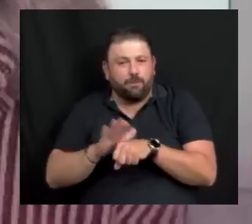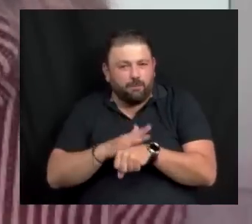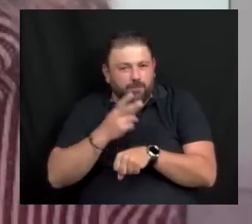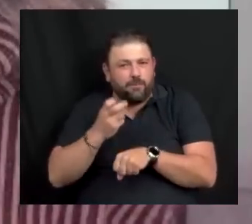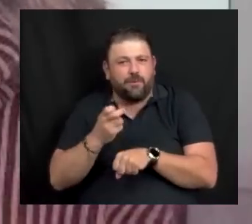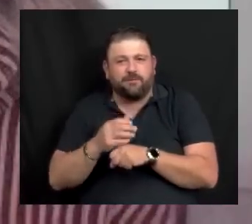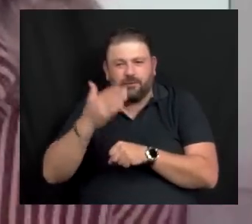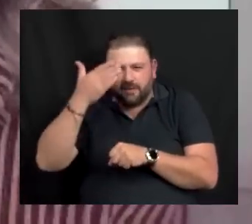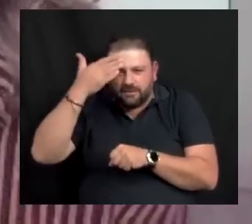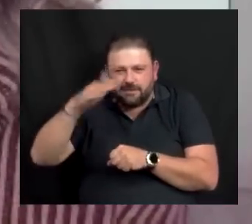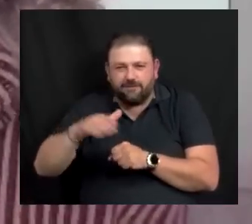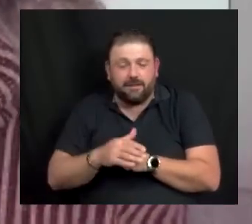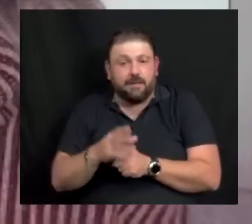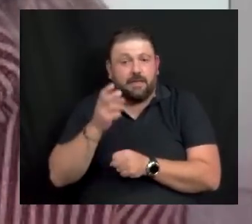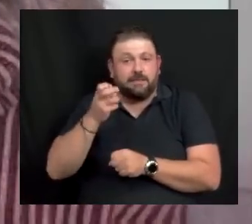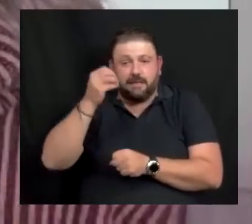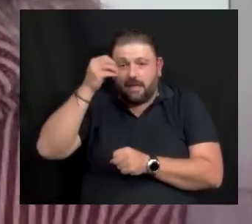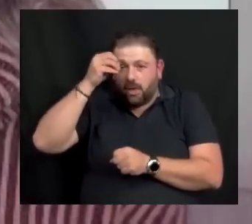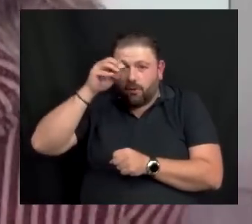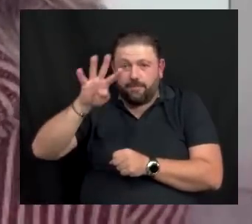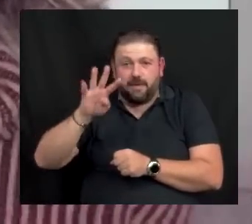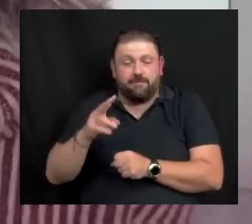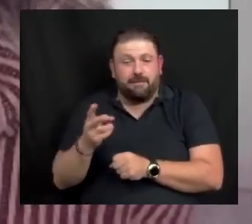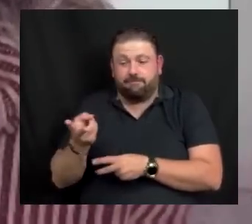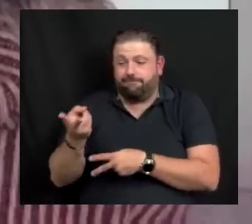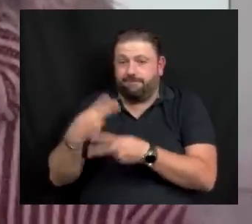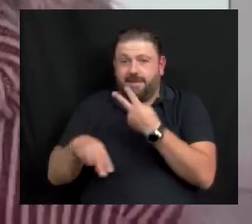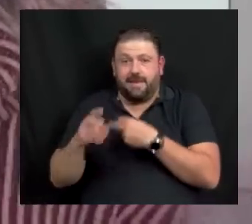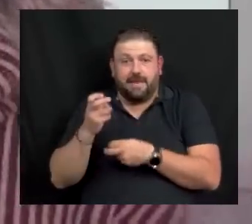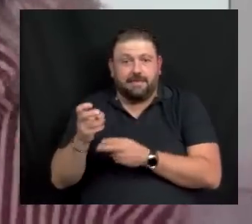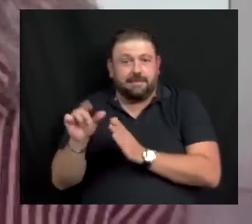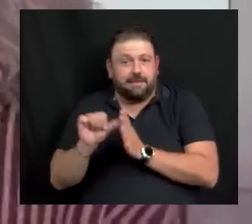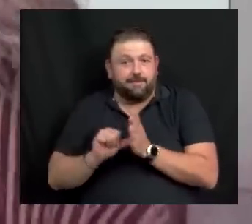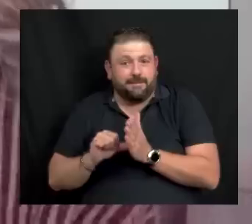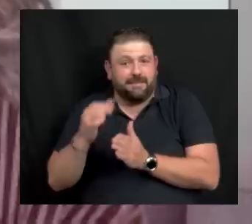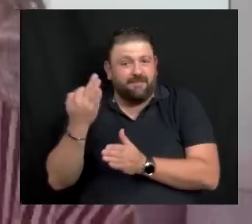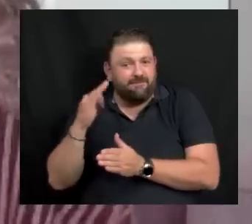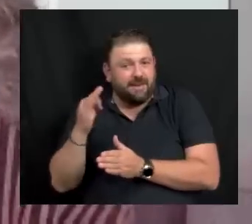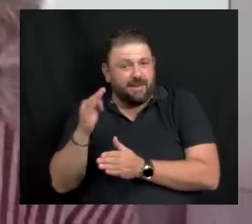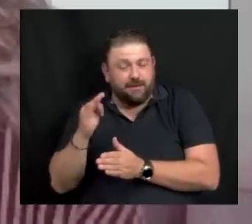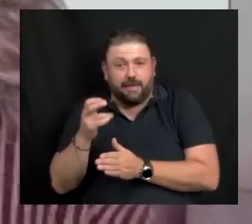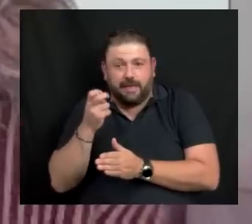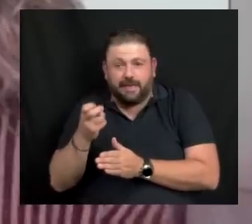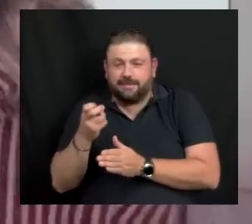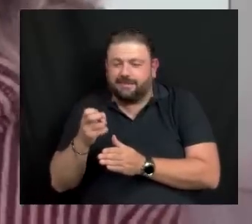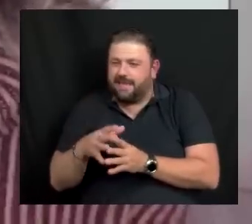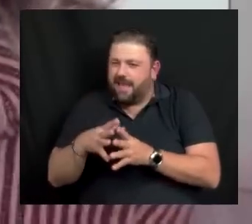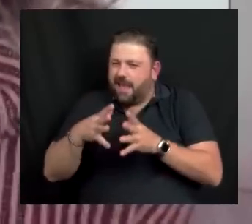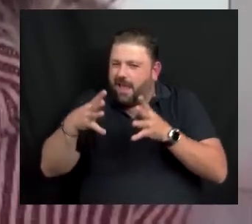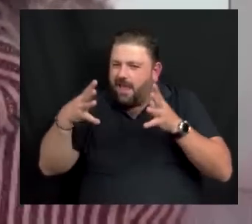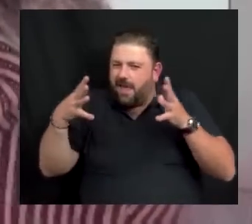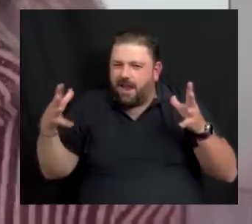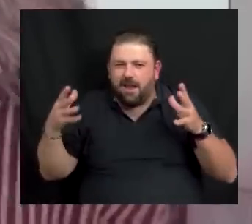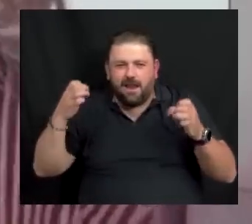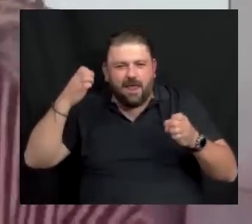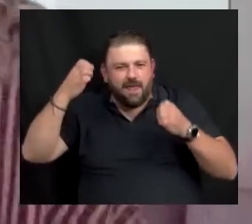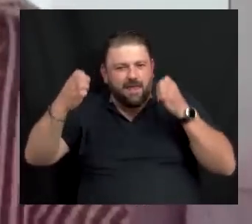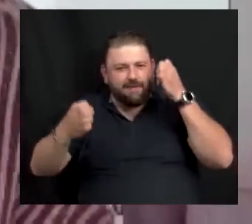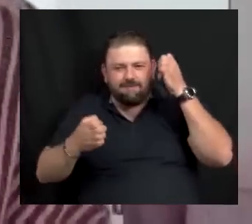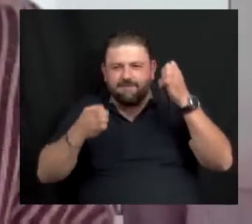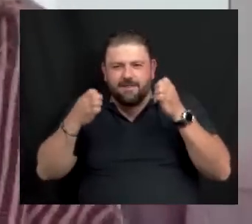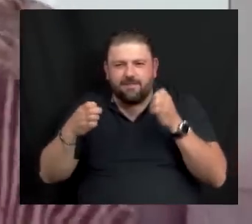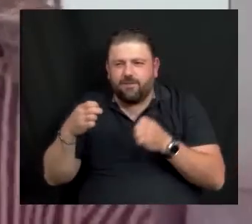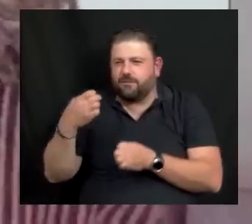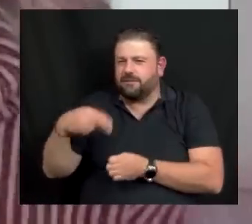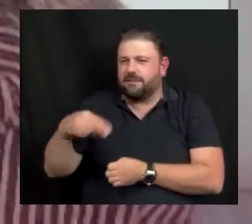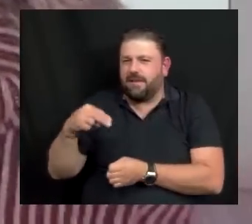merecedor. En OmniLife viene en febrero, ¿sí?, nuestro gran evento de Extravaganas. Extravaganas tiene un